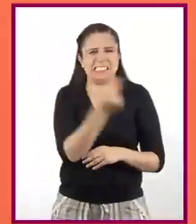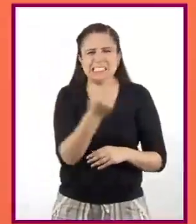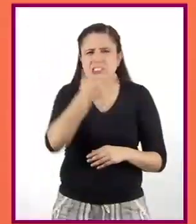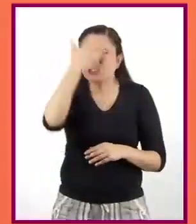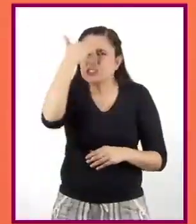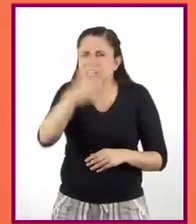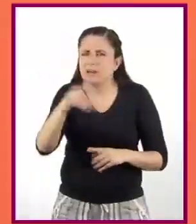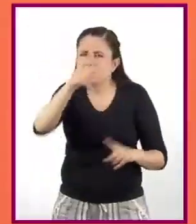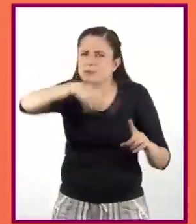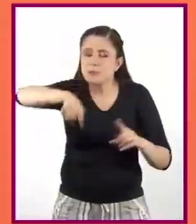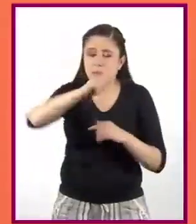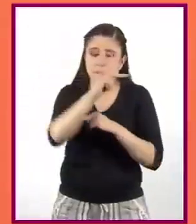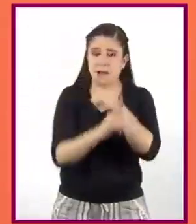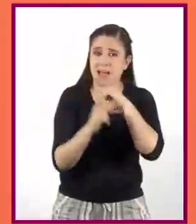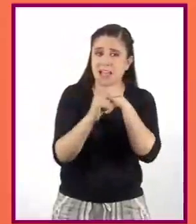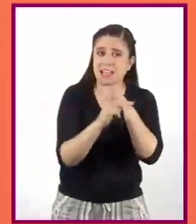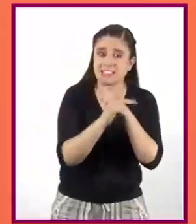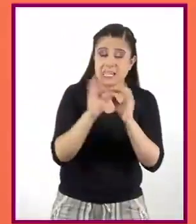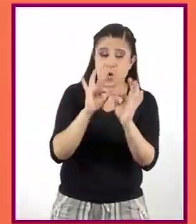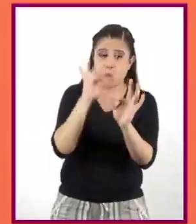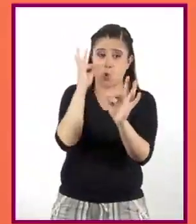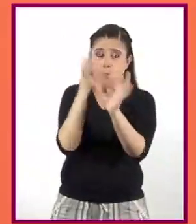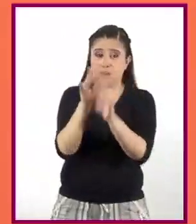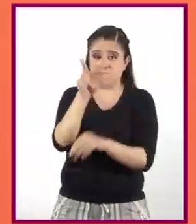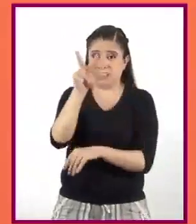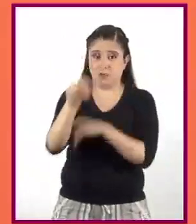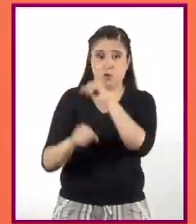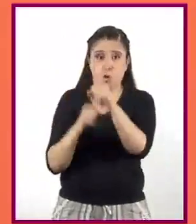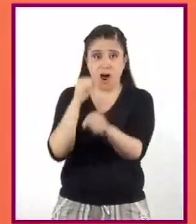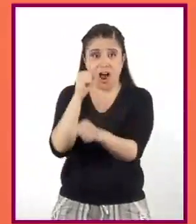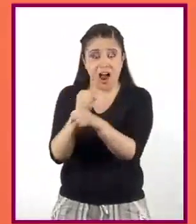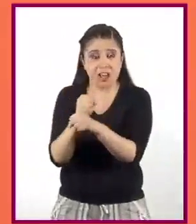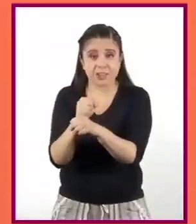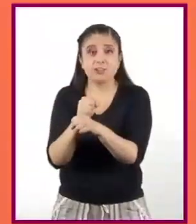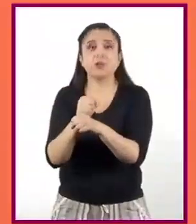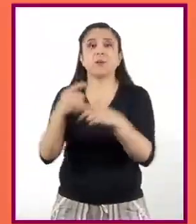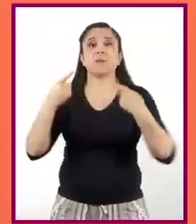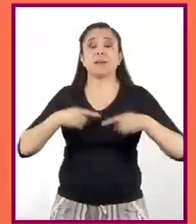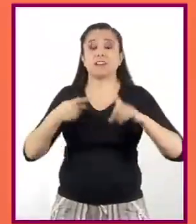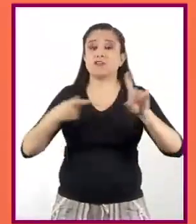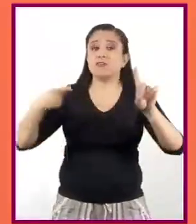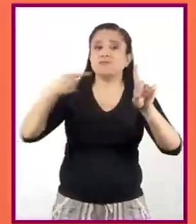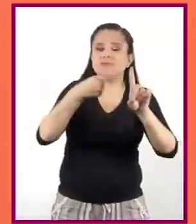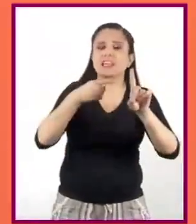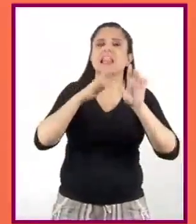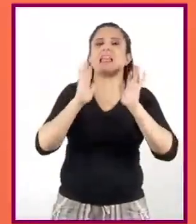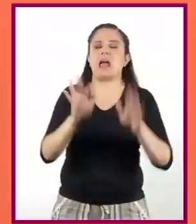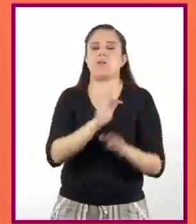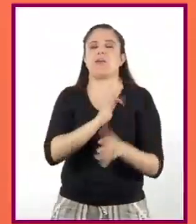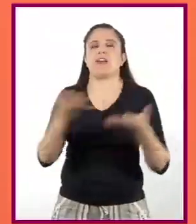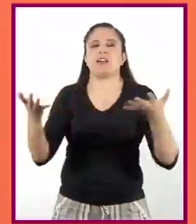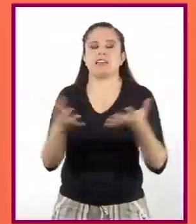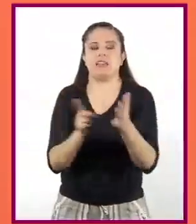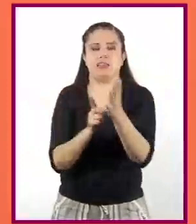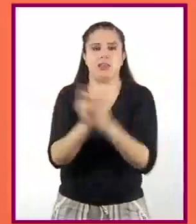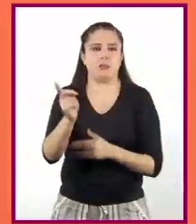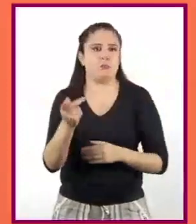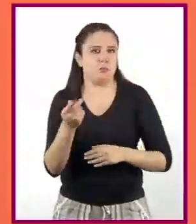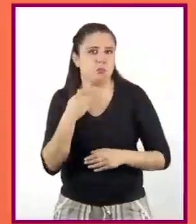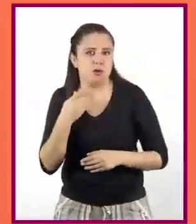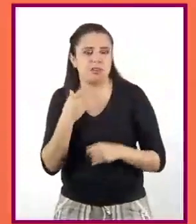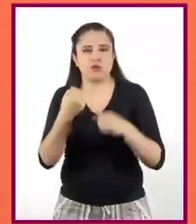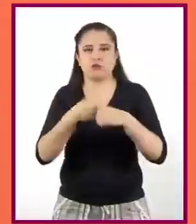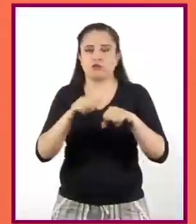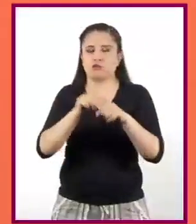sepan que en nuestro país, al cumplir 18 años, una persona accede al ejercicio de derechos políticos y